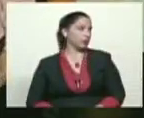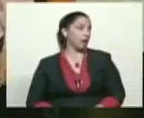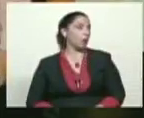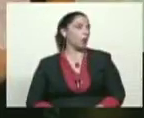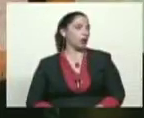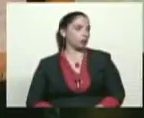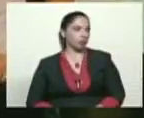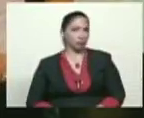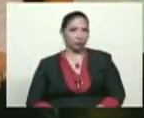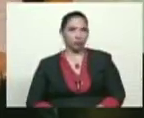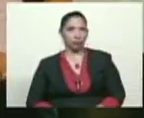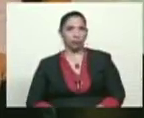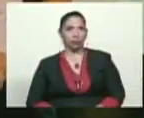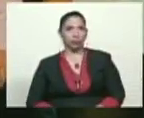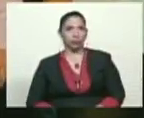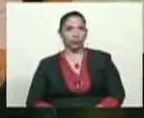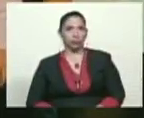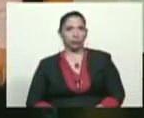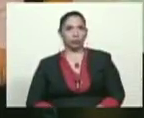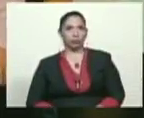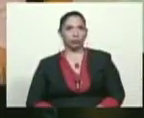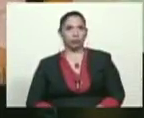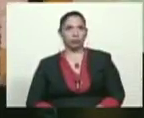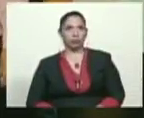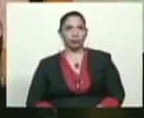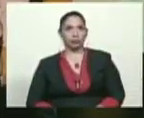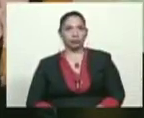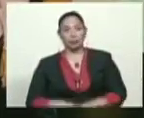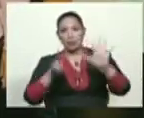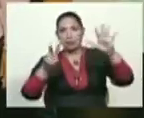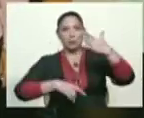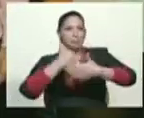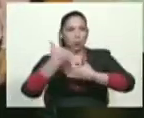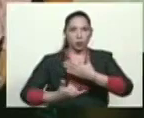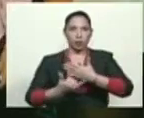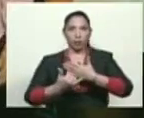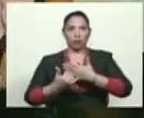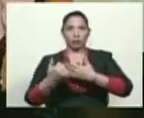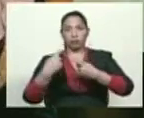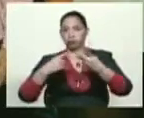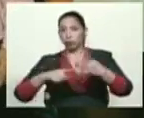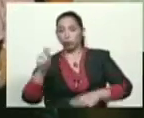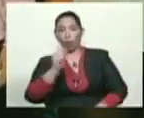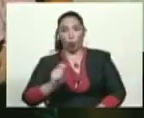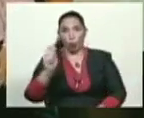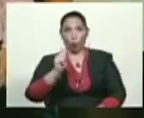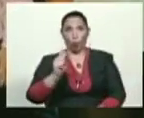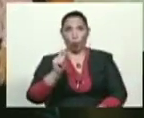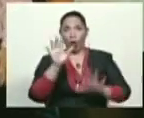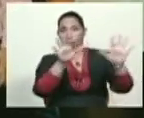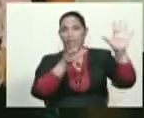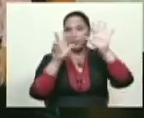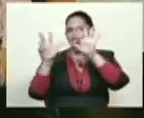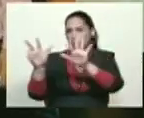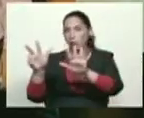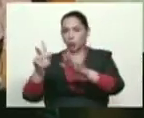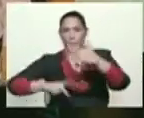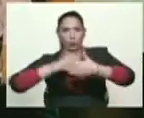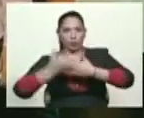proyectos en caudales con siete proyectos y en el tocuyo con 18 proyectos